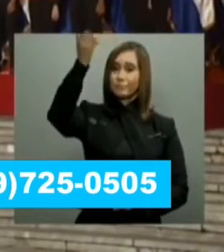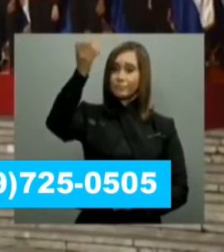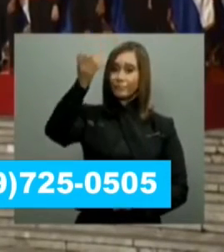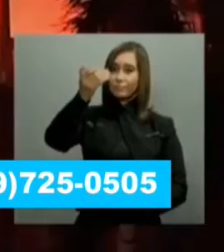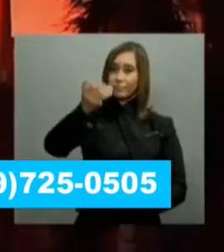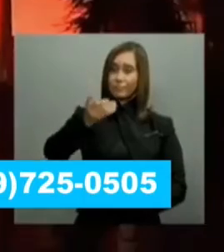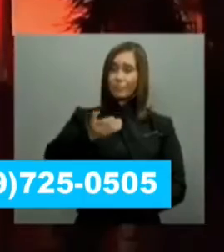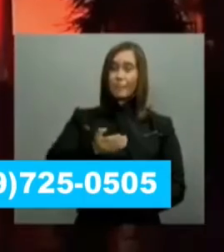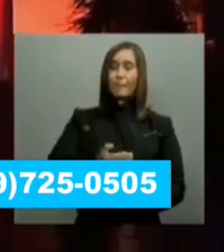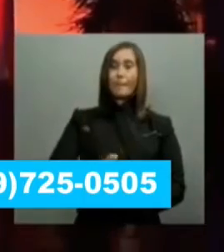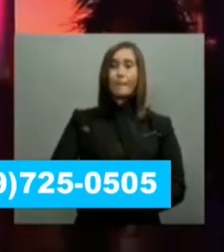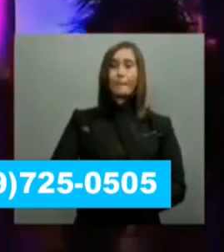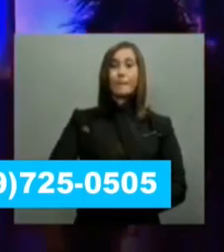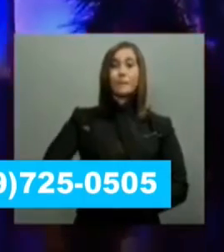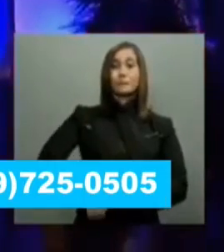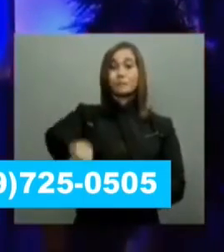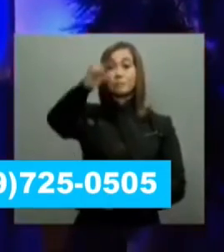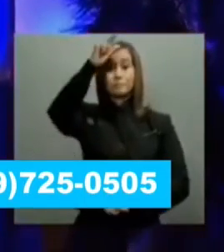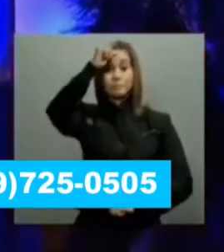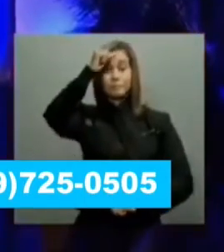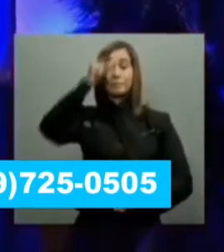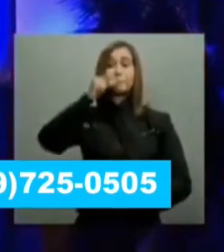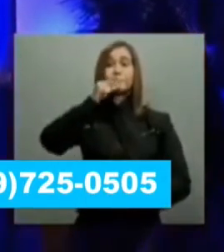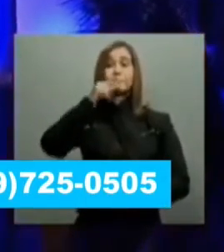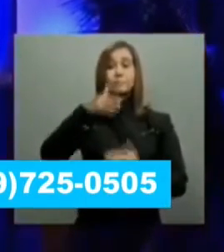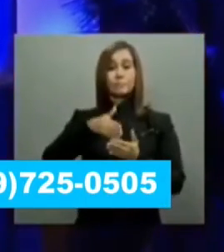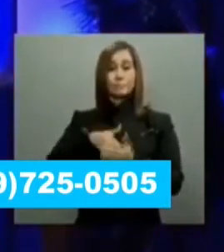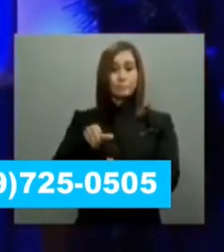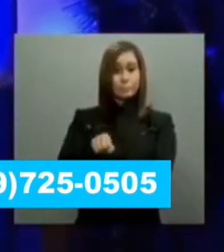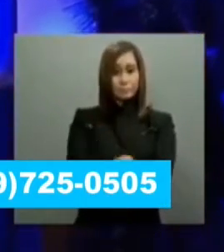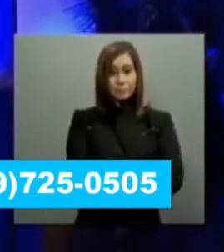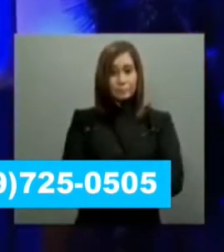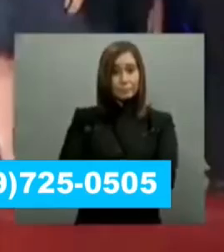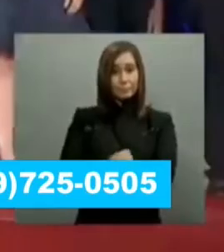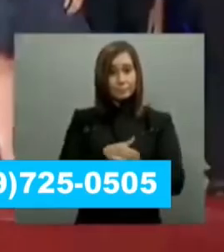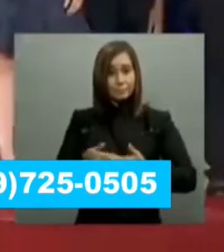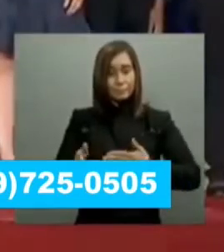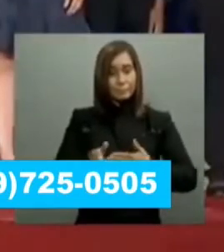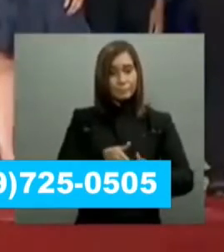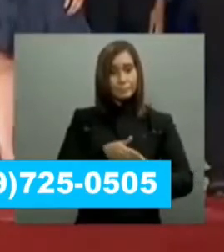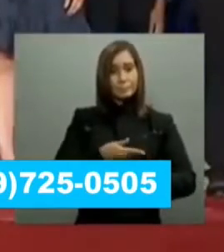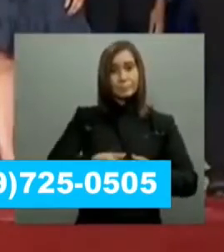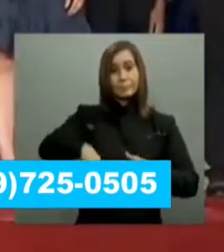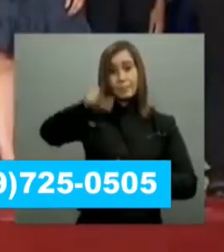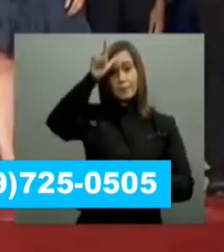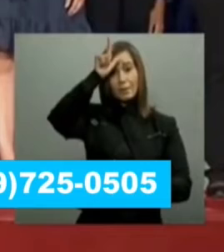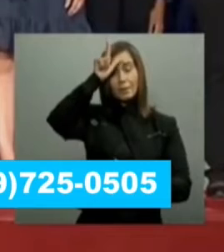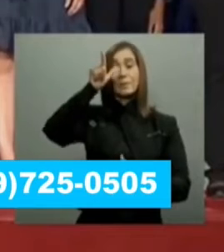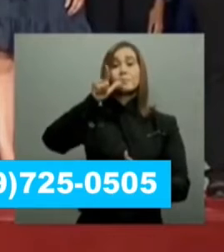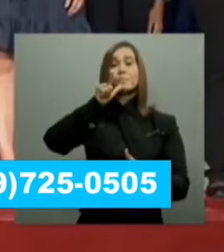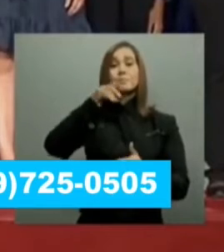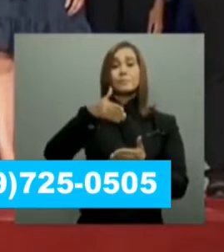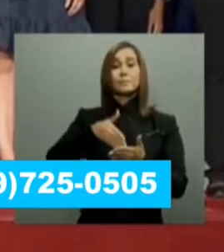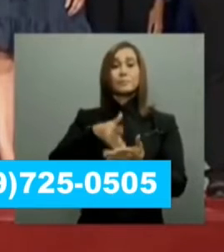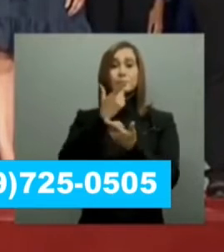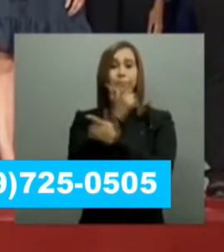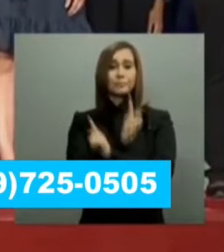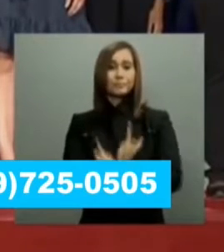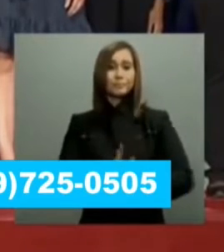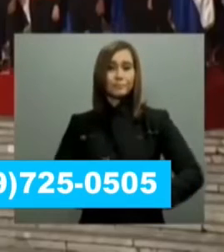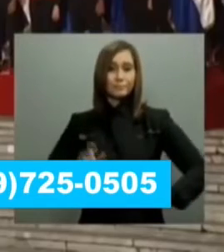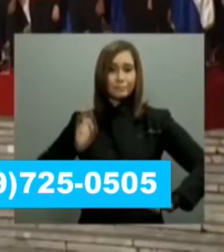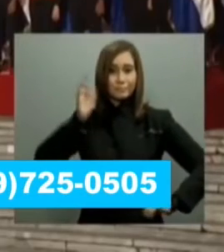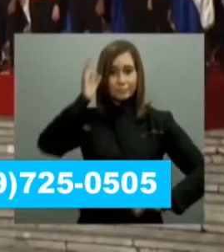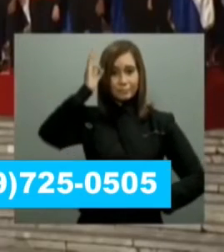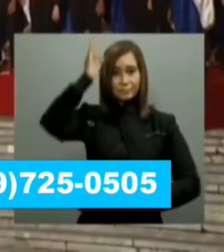joven he visto todo lo que él ha hecho realmente de mi parte de mi opinión ha hecho un buen trabajo y ahora que le falta todavía solamente tienen que